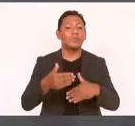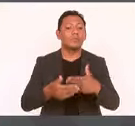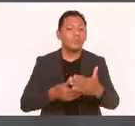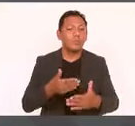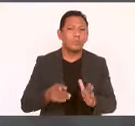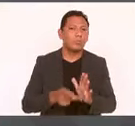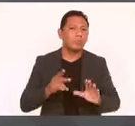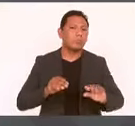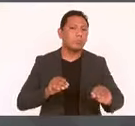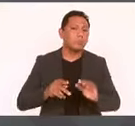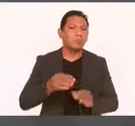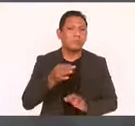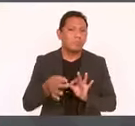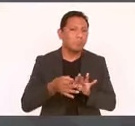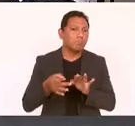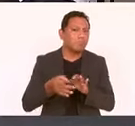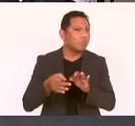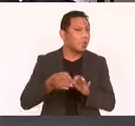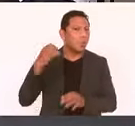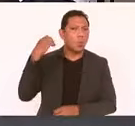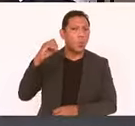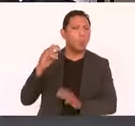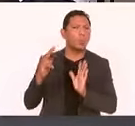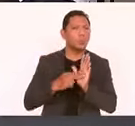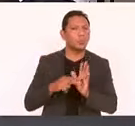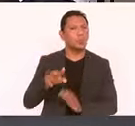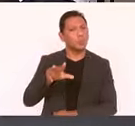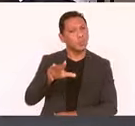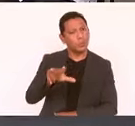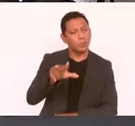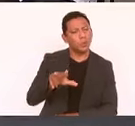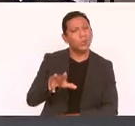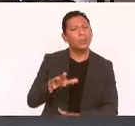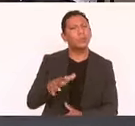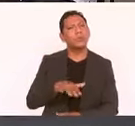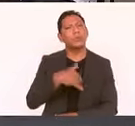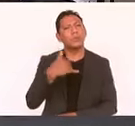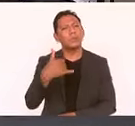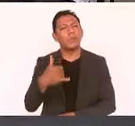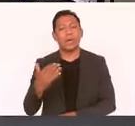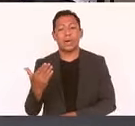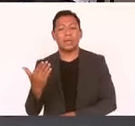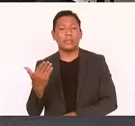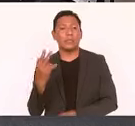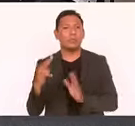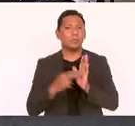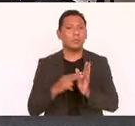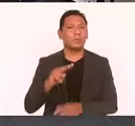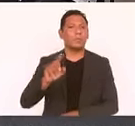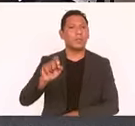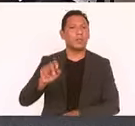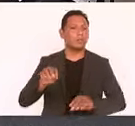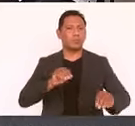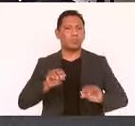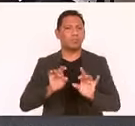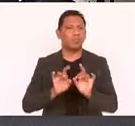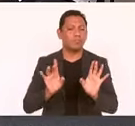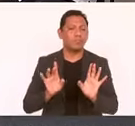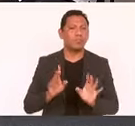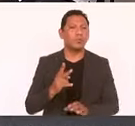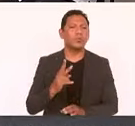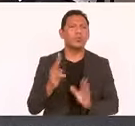recurrentes, sobre todo en Oaxaca, de 2018 y del pasado 2020. En el caso